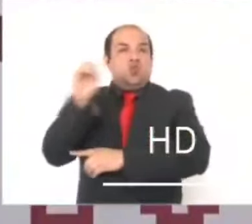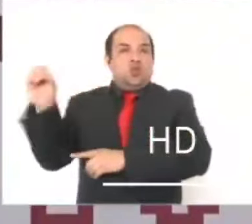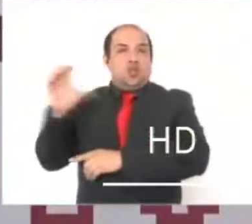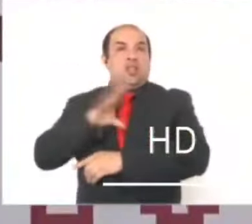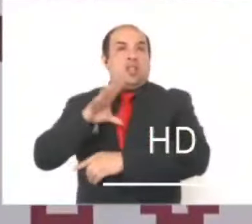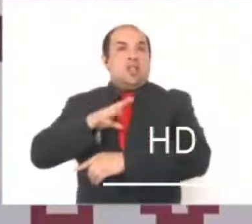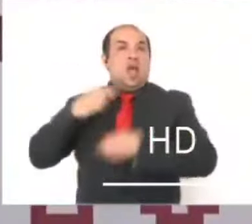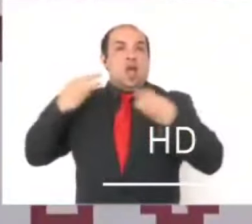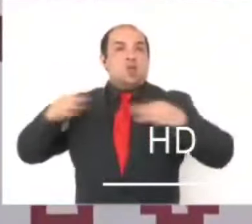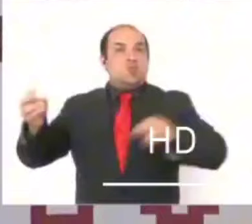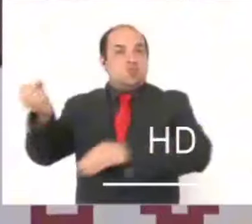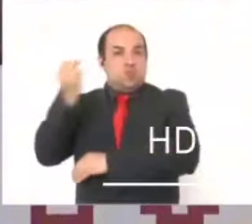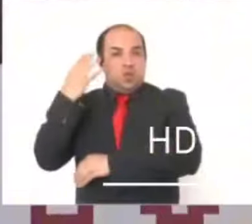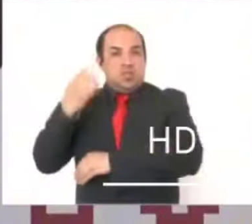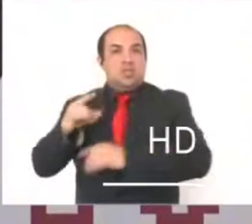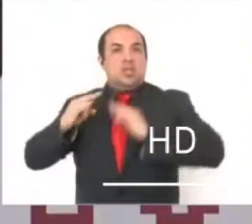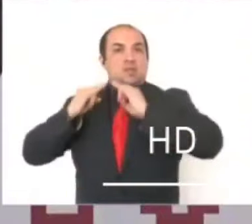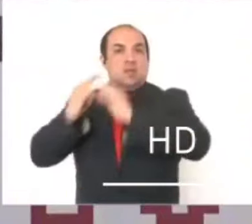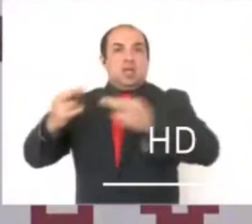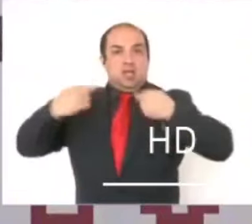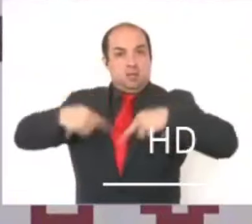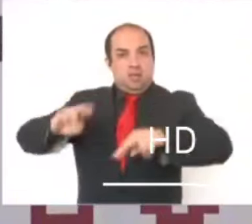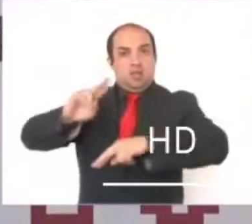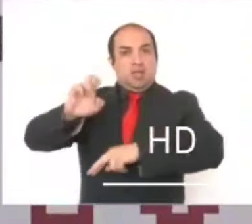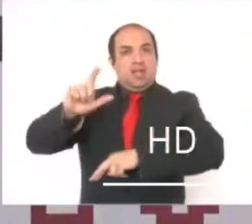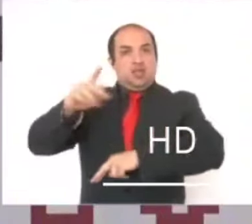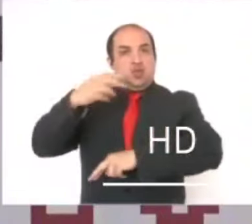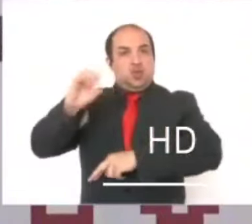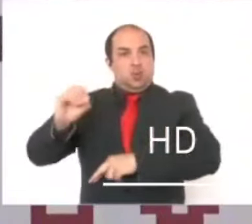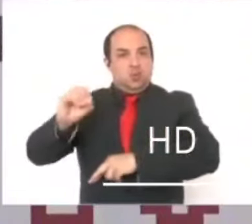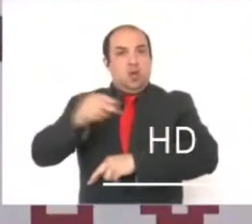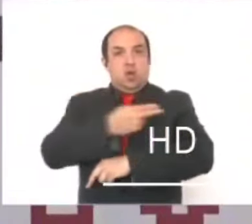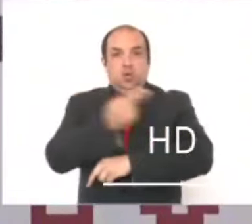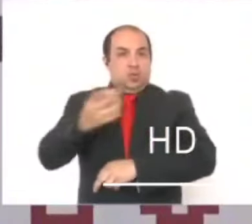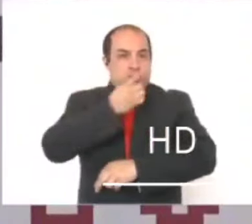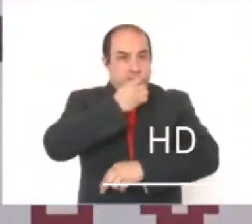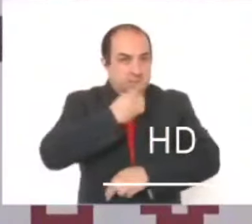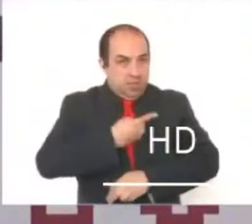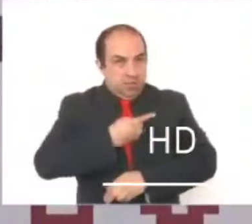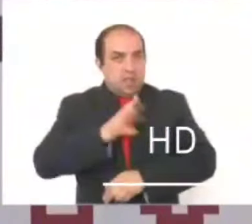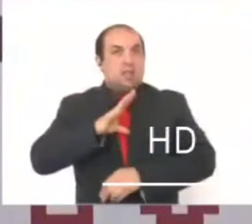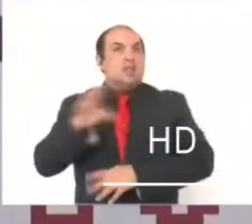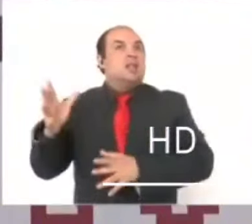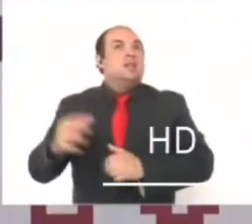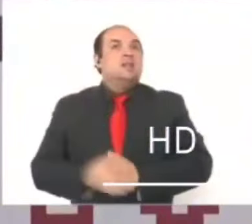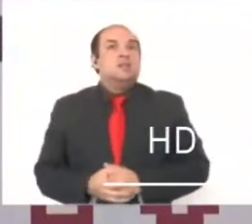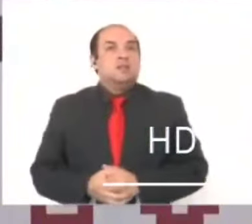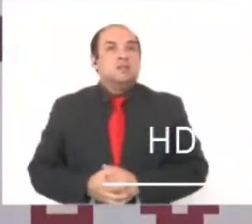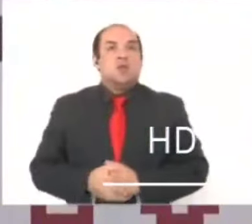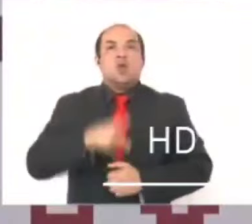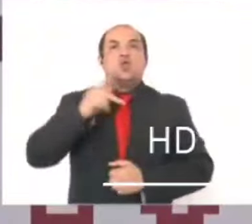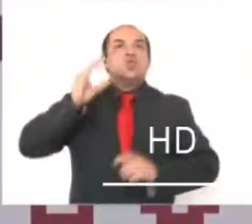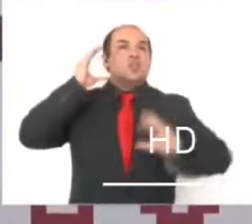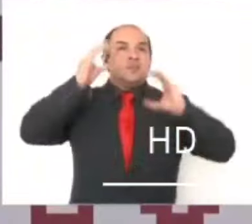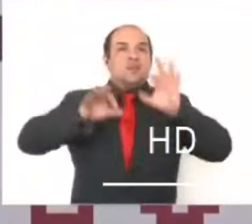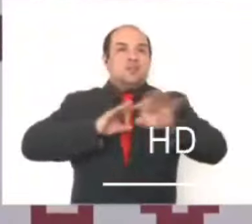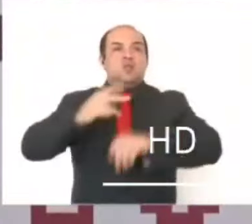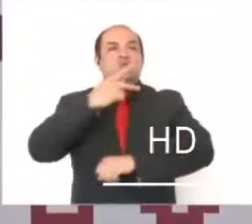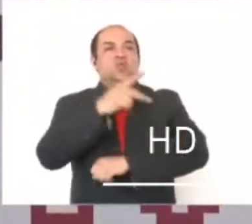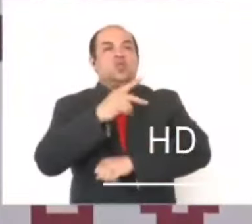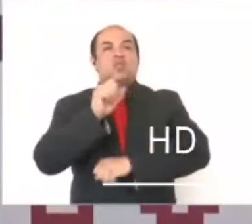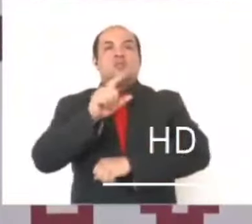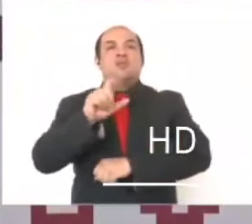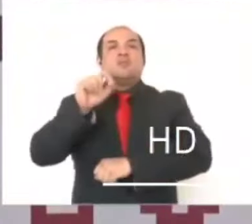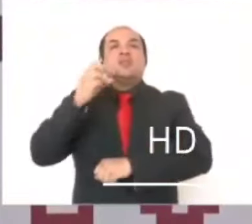tianguis, representación del Chopo, cuando ustedes nos indiquen, como parte de la celebración pues de todo este trabajo que han hecho y también de los